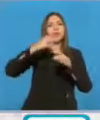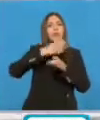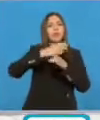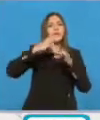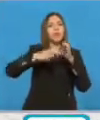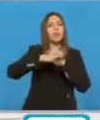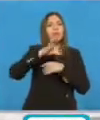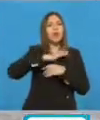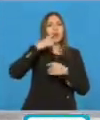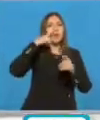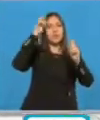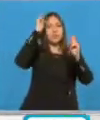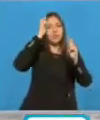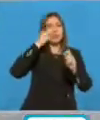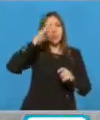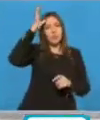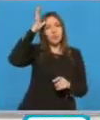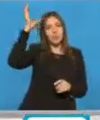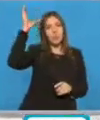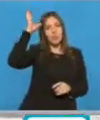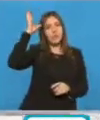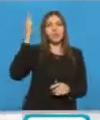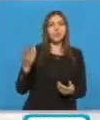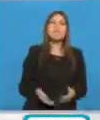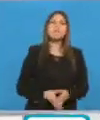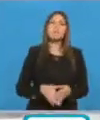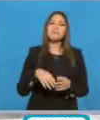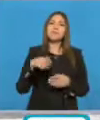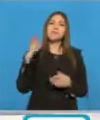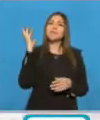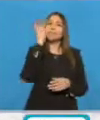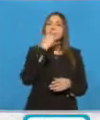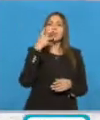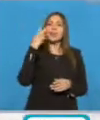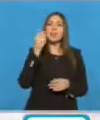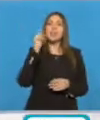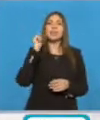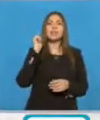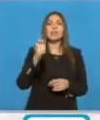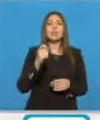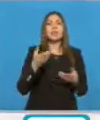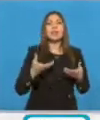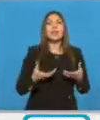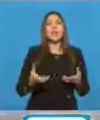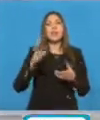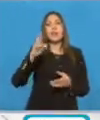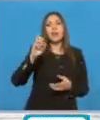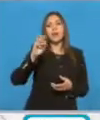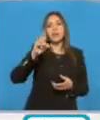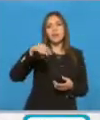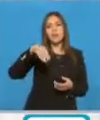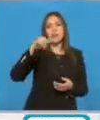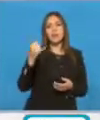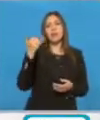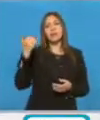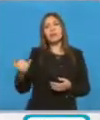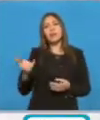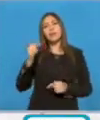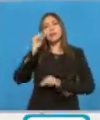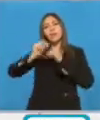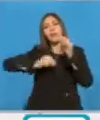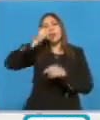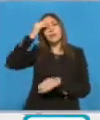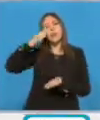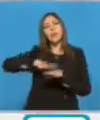a Cuauhtémoc. ¡Ay! Ojitos pajaritos, pero qué bonito es el Paseo de la Reforma, y aprender un poco más